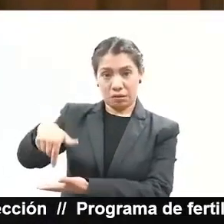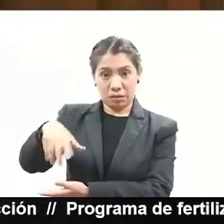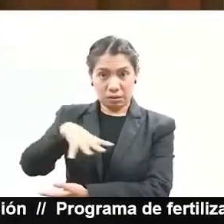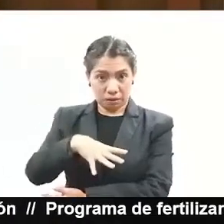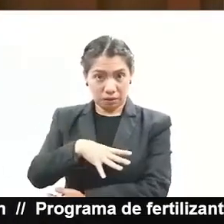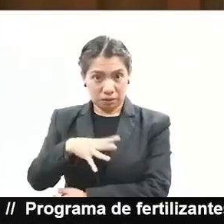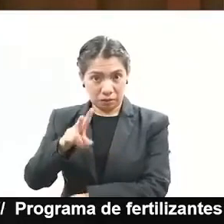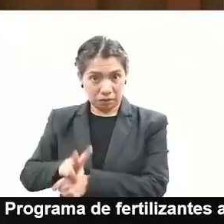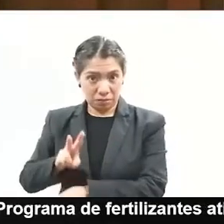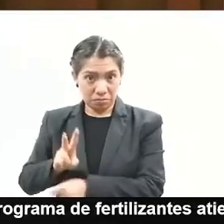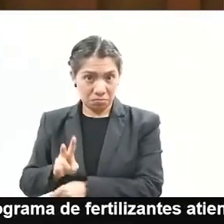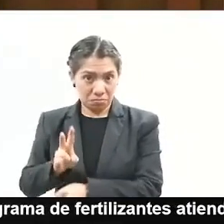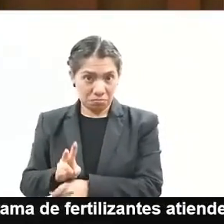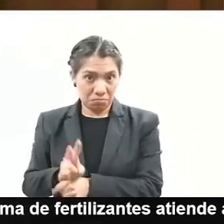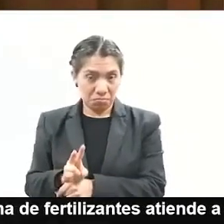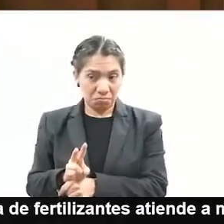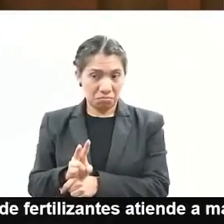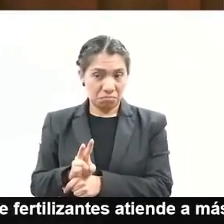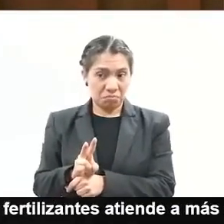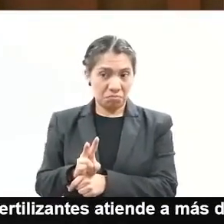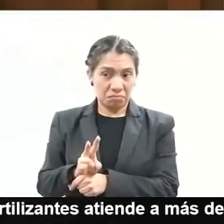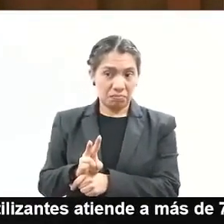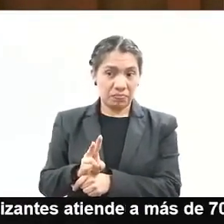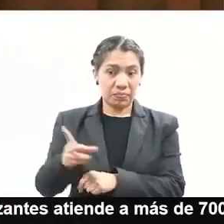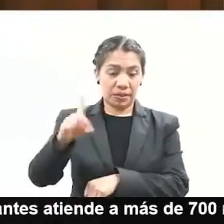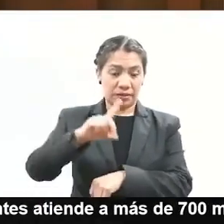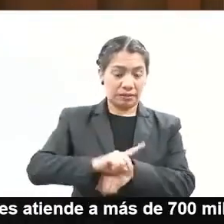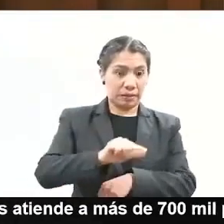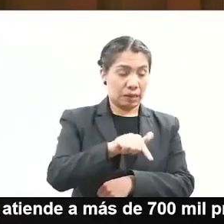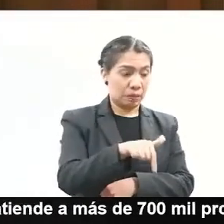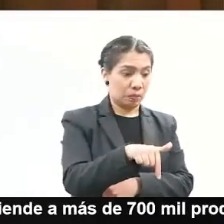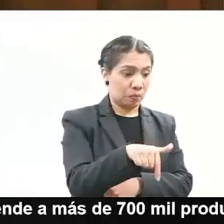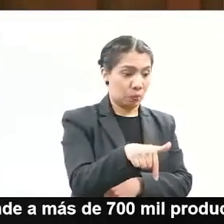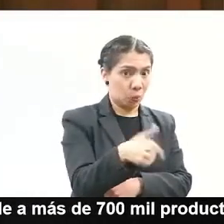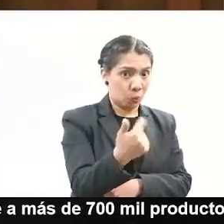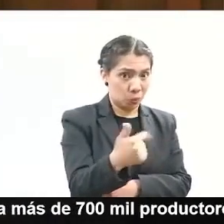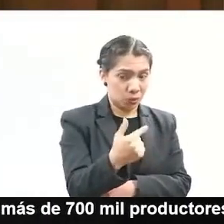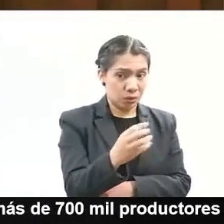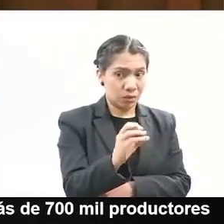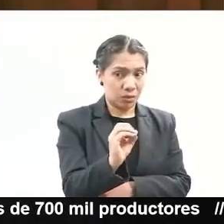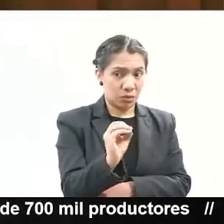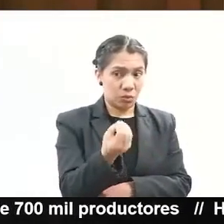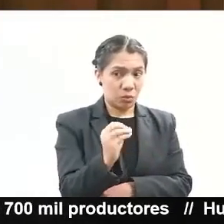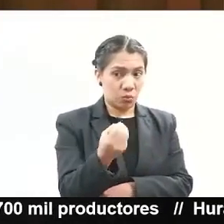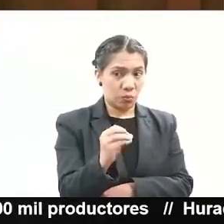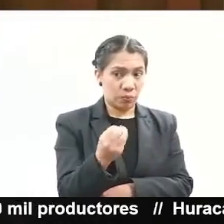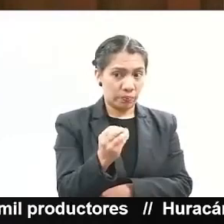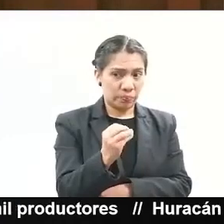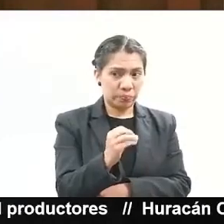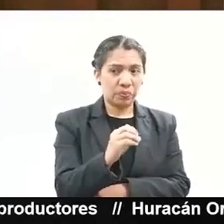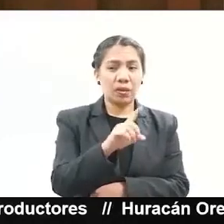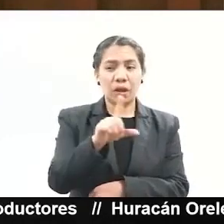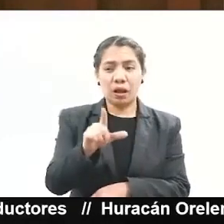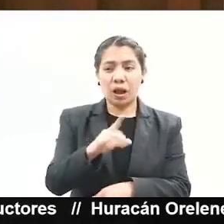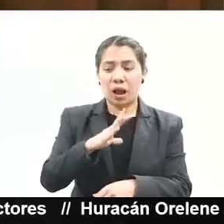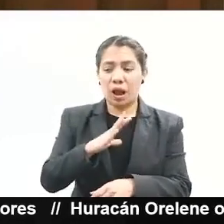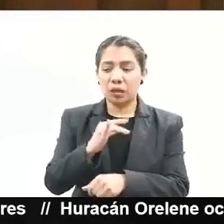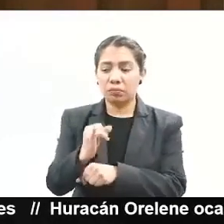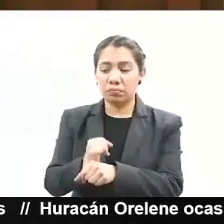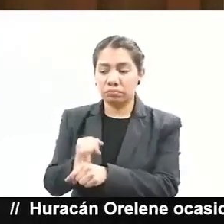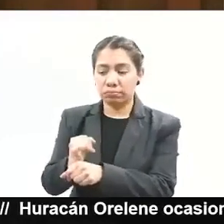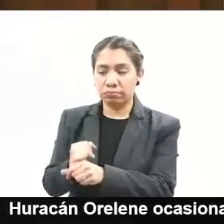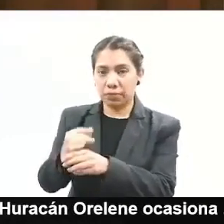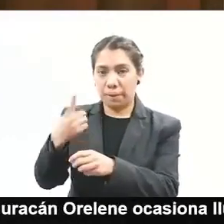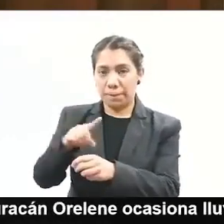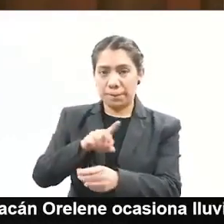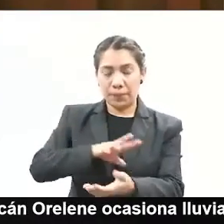hay declaraciones que muestran eso, que el día 12 de octubre hay una inspección del basurero por parte de una